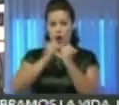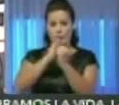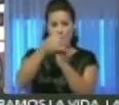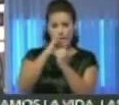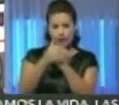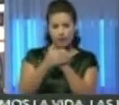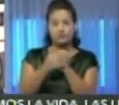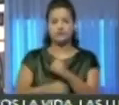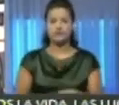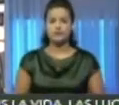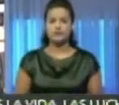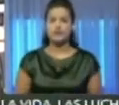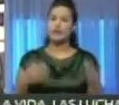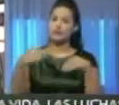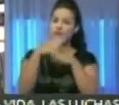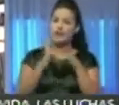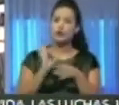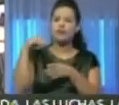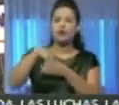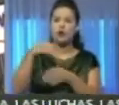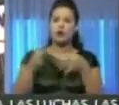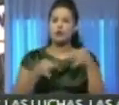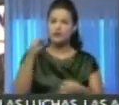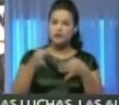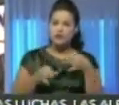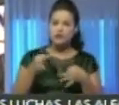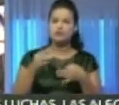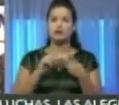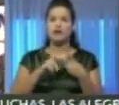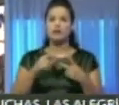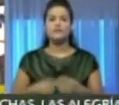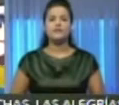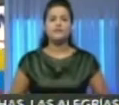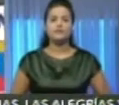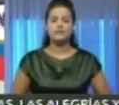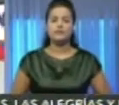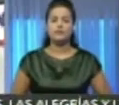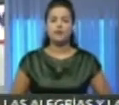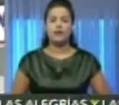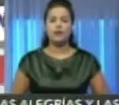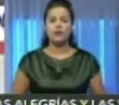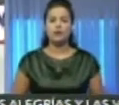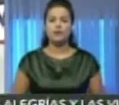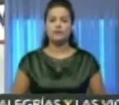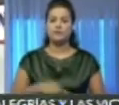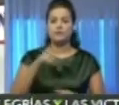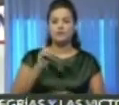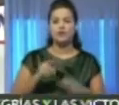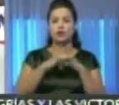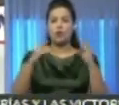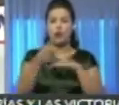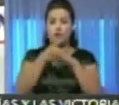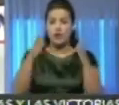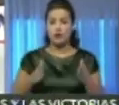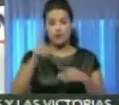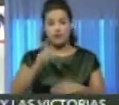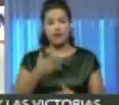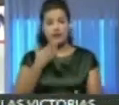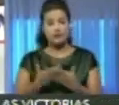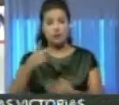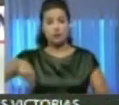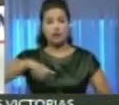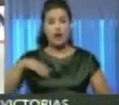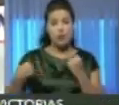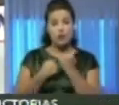Interior, el general Hernández Dalas y demás autoridades civiles y militares de nuestro gobierno, que se mantuvieron a